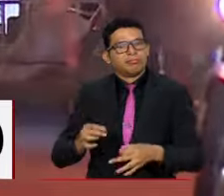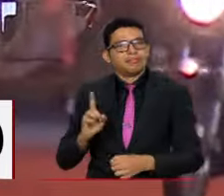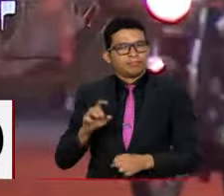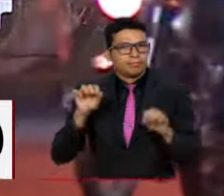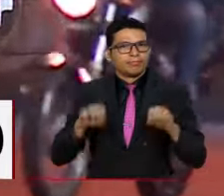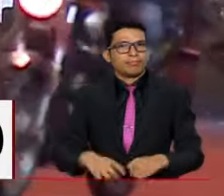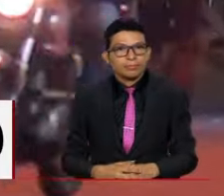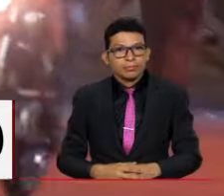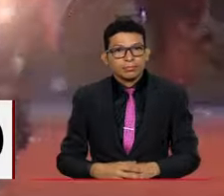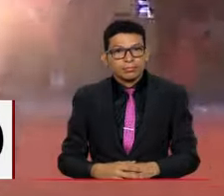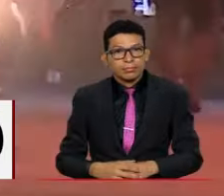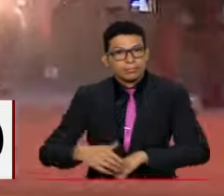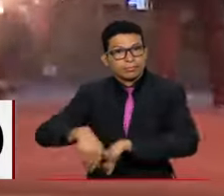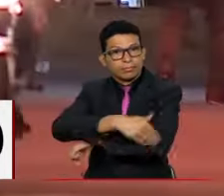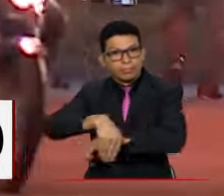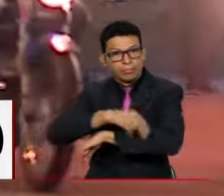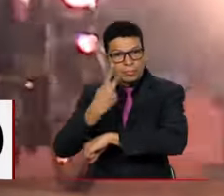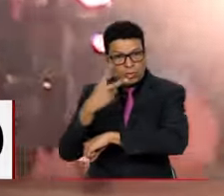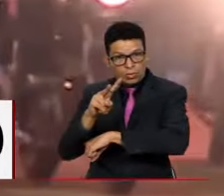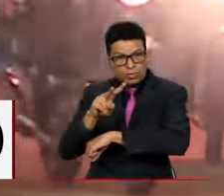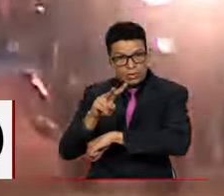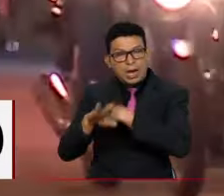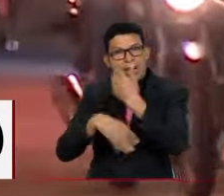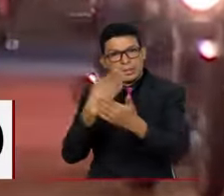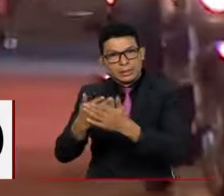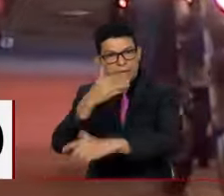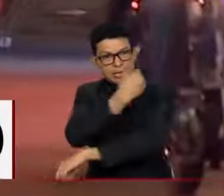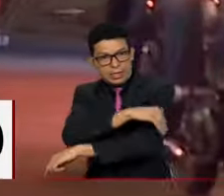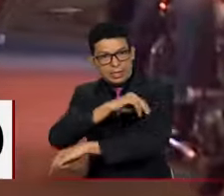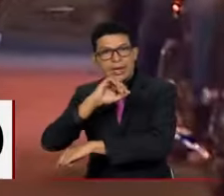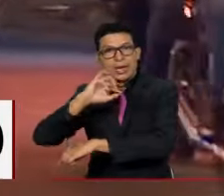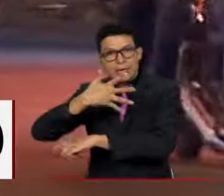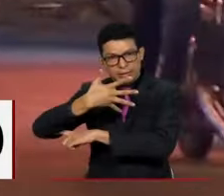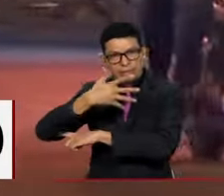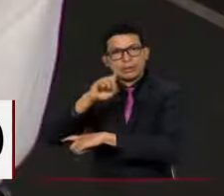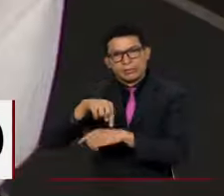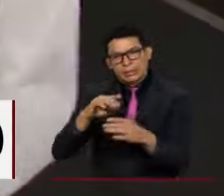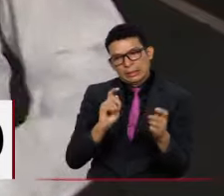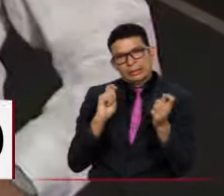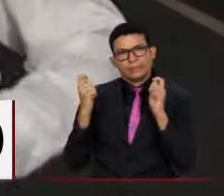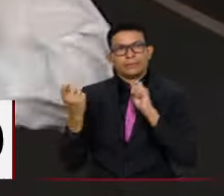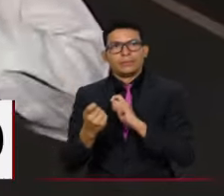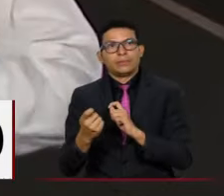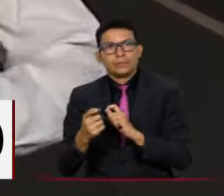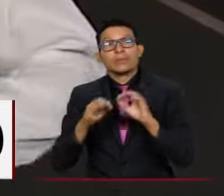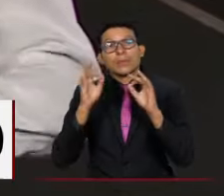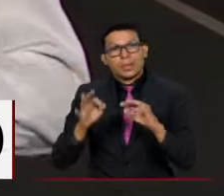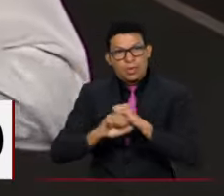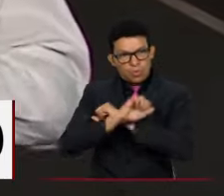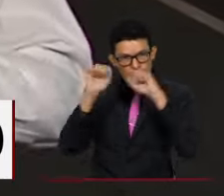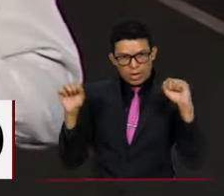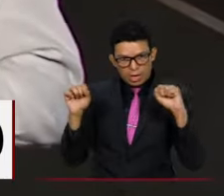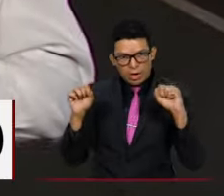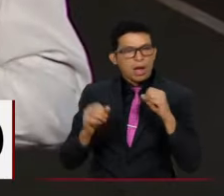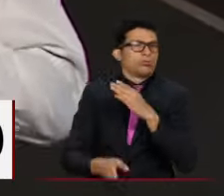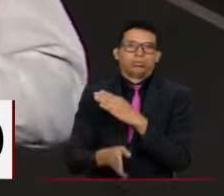parqueaderos. La calle 12, ¿sí? Hasta llegar a la carrera quinta está cambiando de sentido también. No, durante la mañana